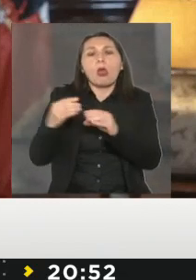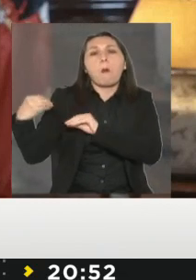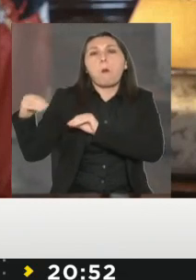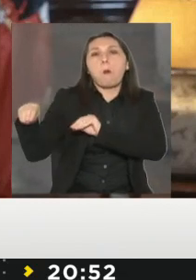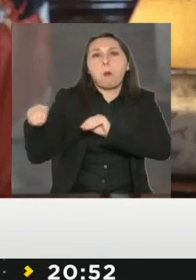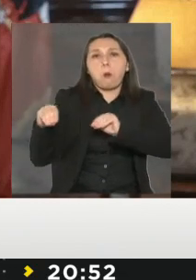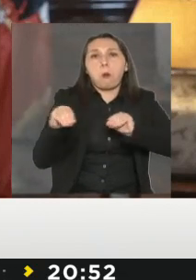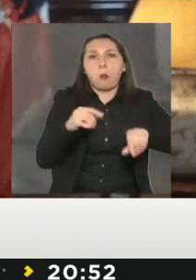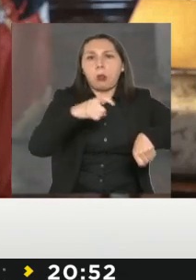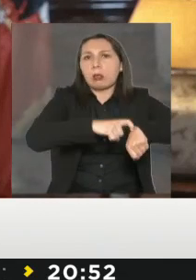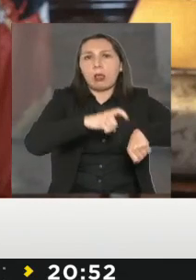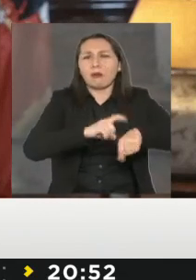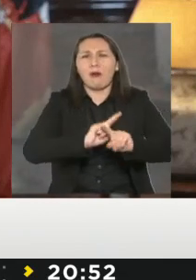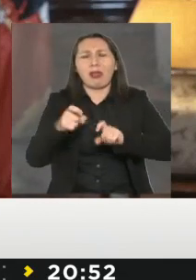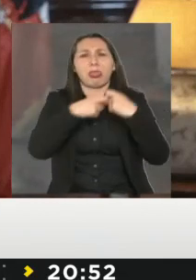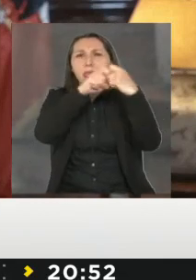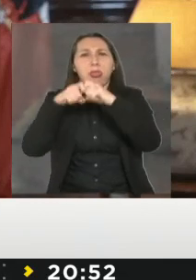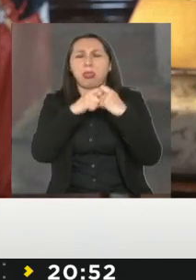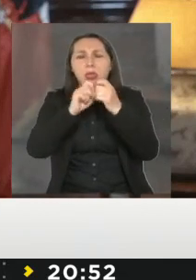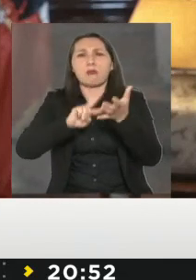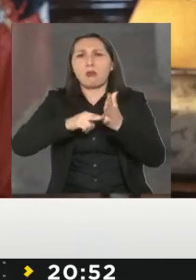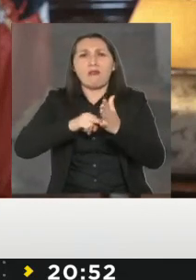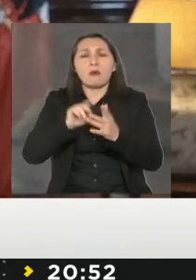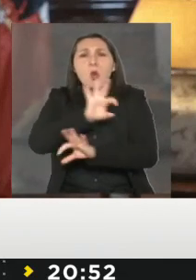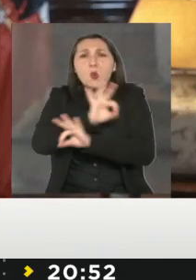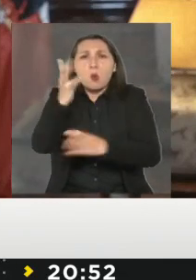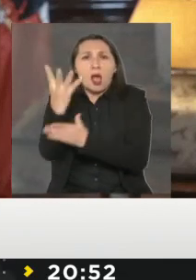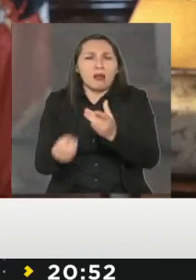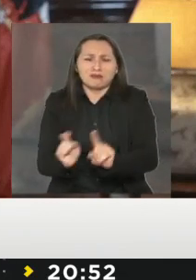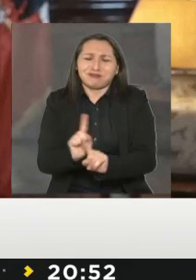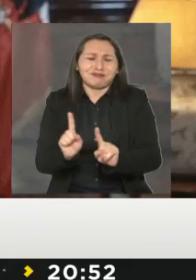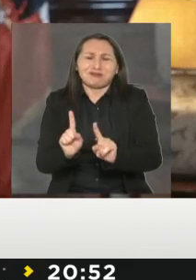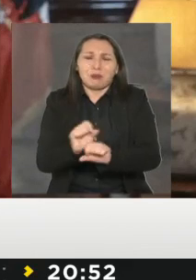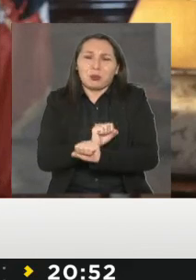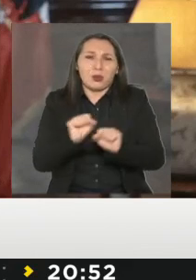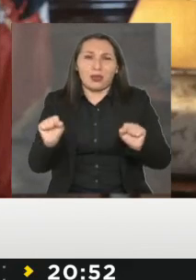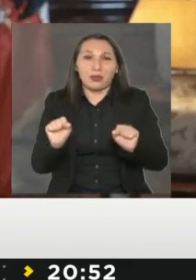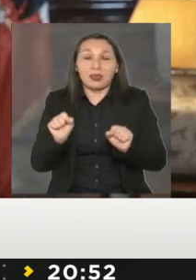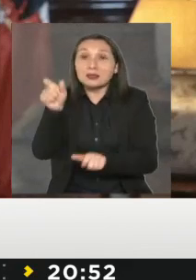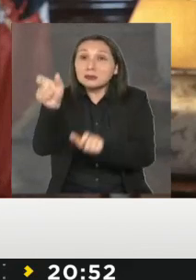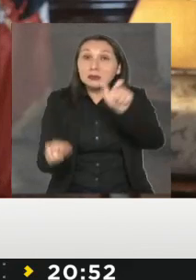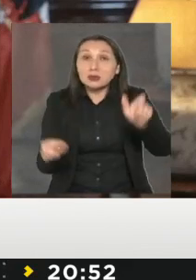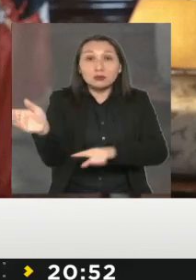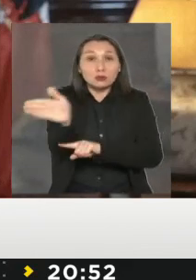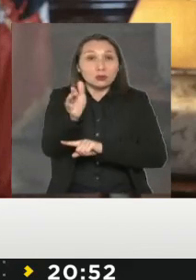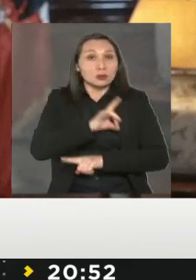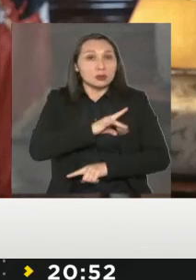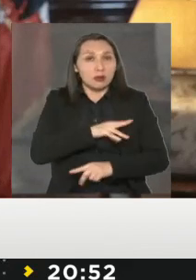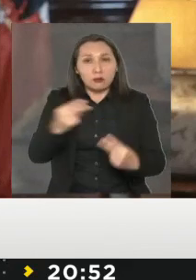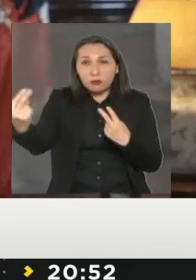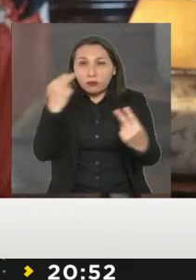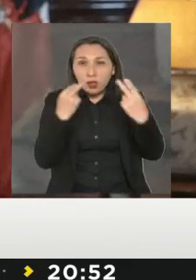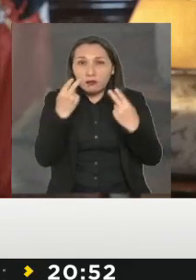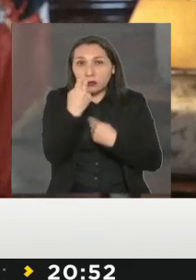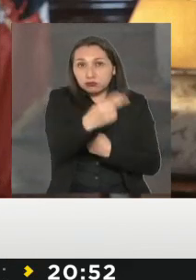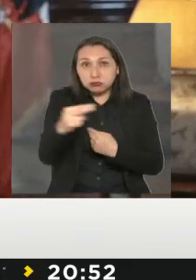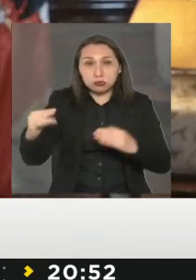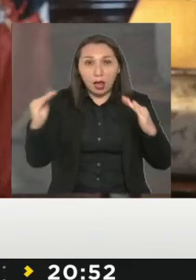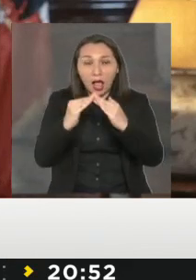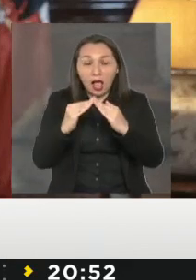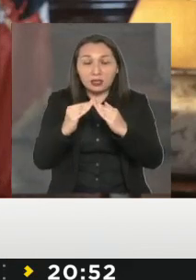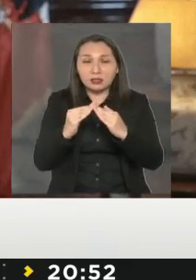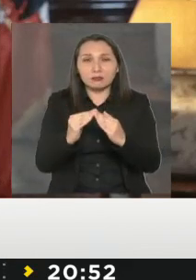tiempo y enfrascarnos en polémicas interminables y es que nuestros compatriotas que nos están viendo hoy día en sus casas